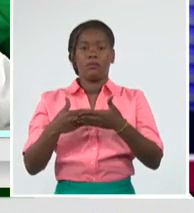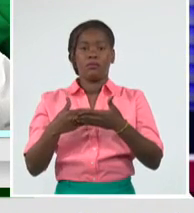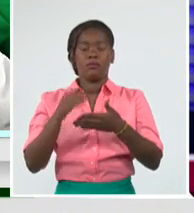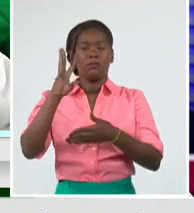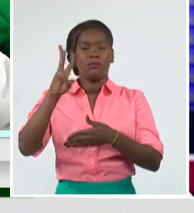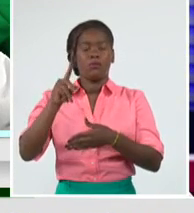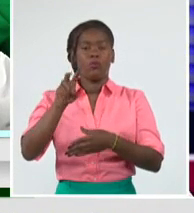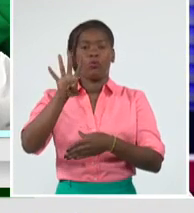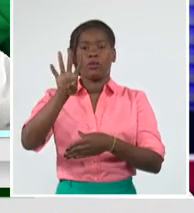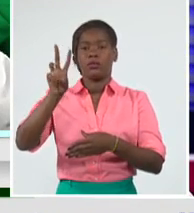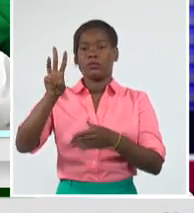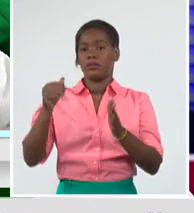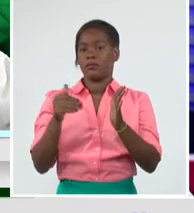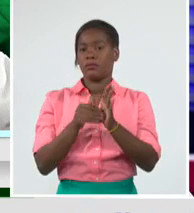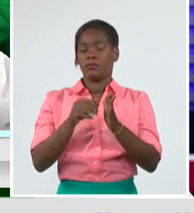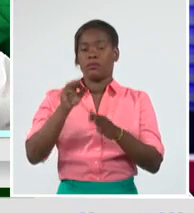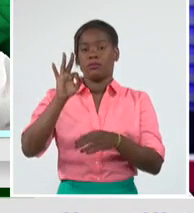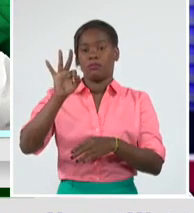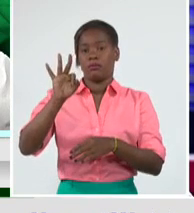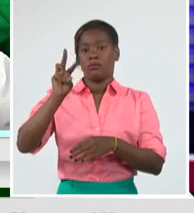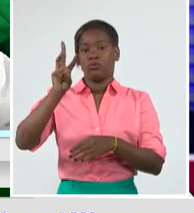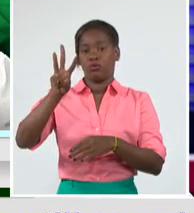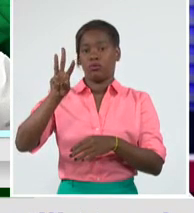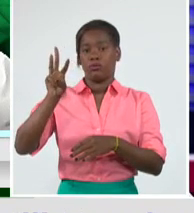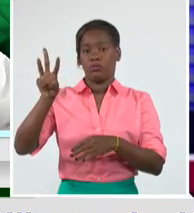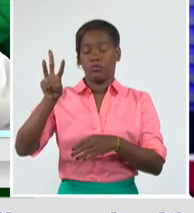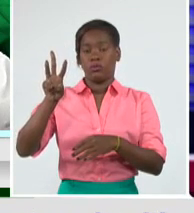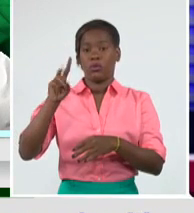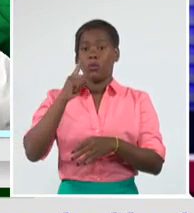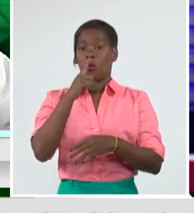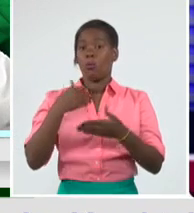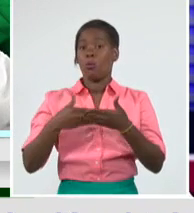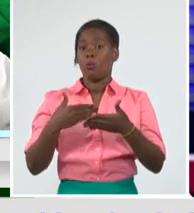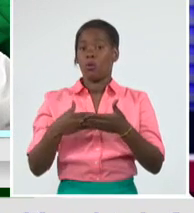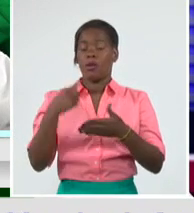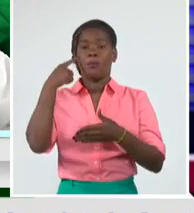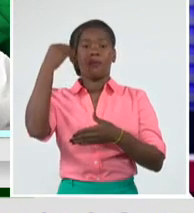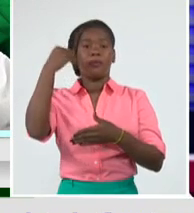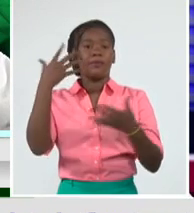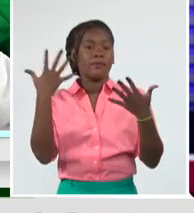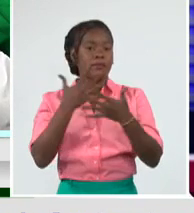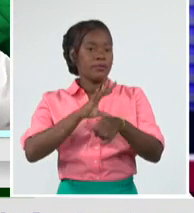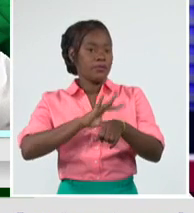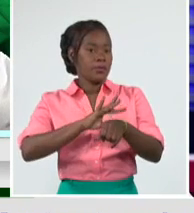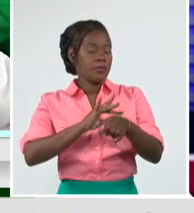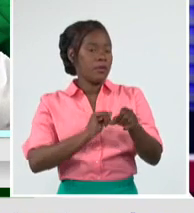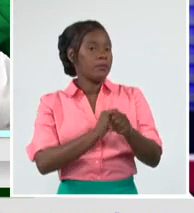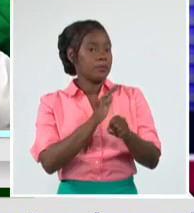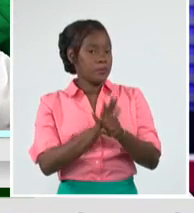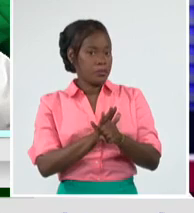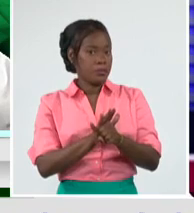43.388 muestras para el diagnóstico de la COVID-19, lo cual permitió